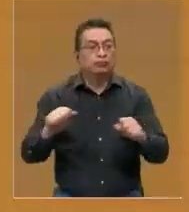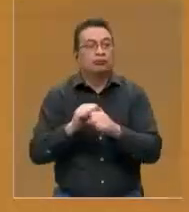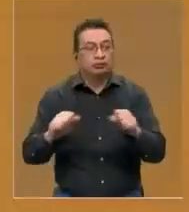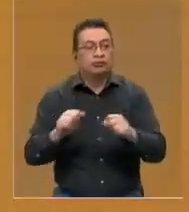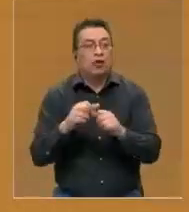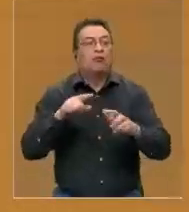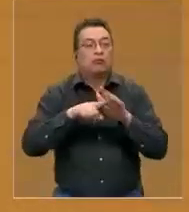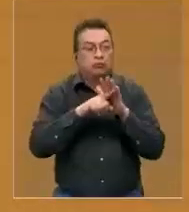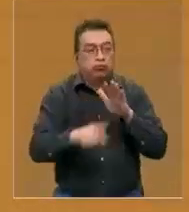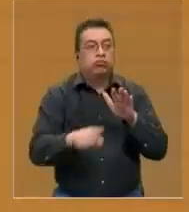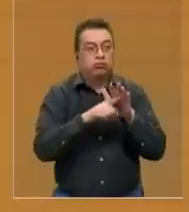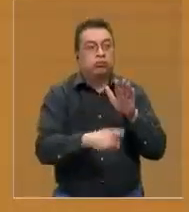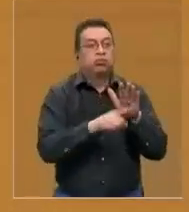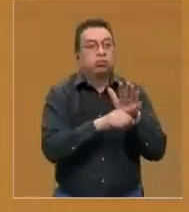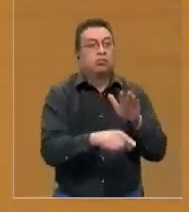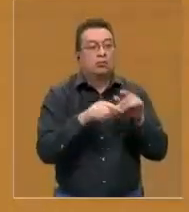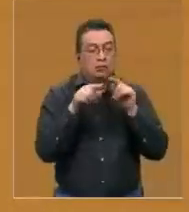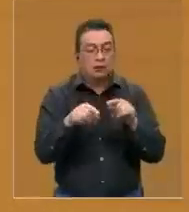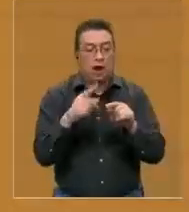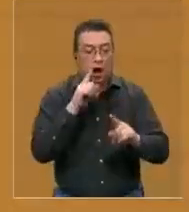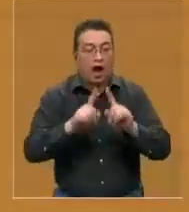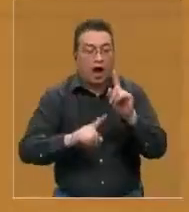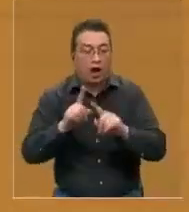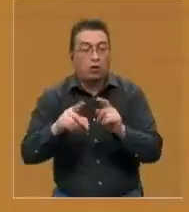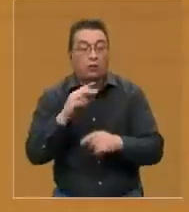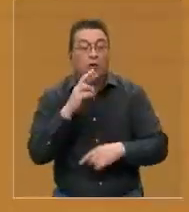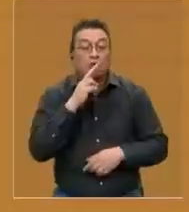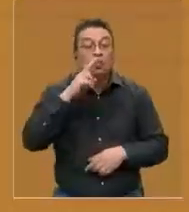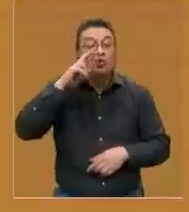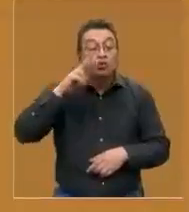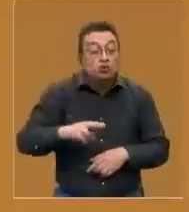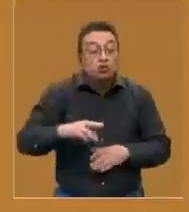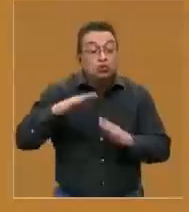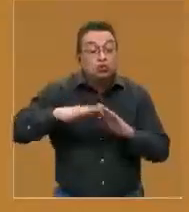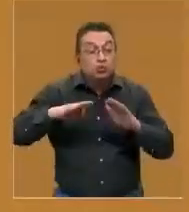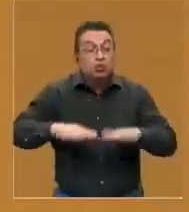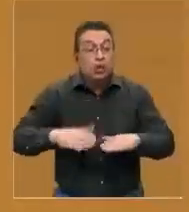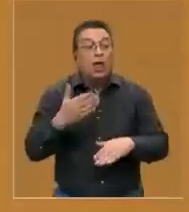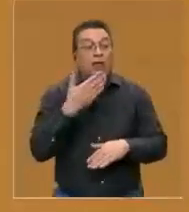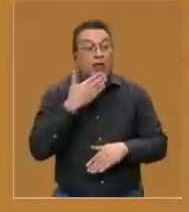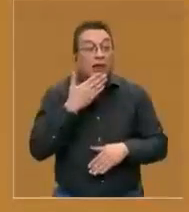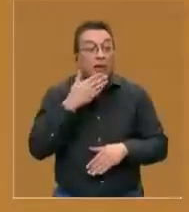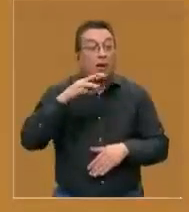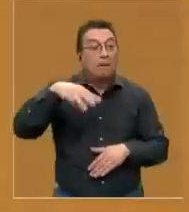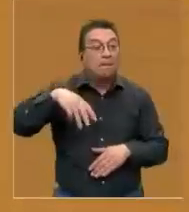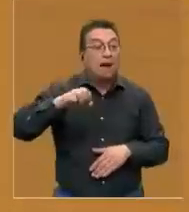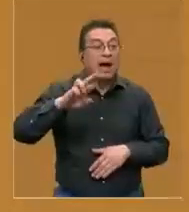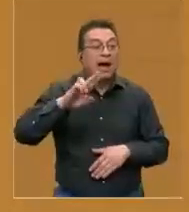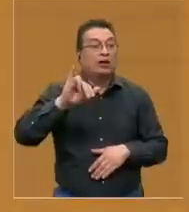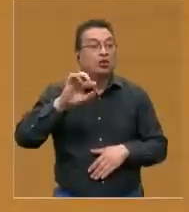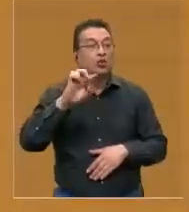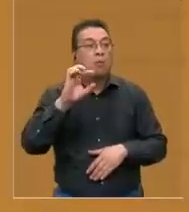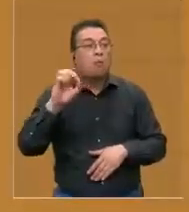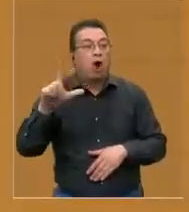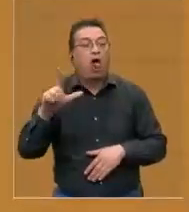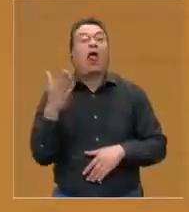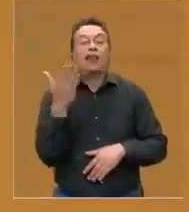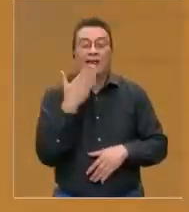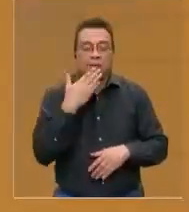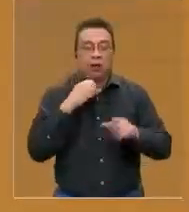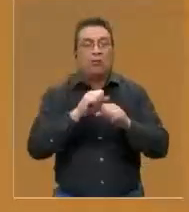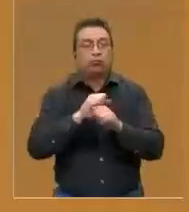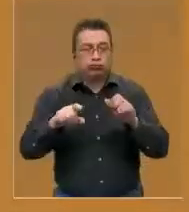también, e incluso hasta esta hora se registran algunos. Más al sur, acaban de comunicar algunos medios que en Mariupol vuelven también los